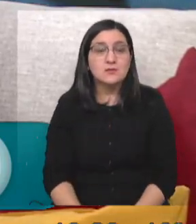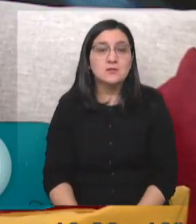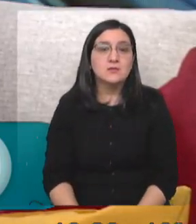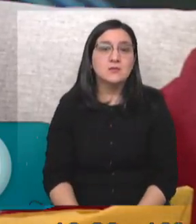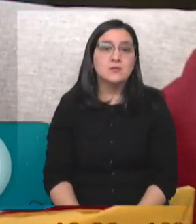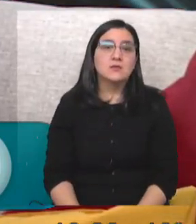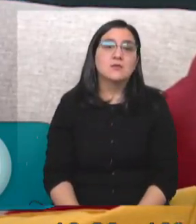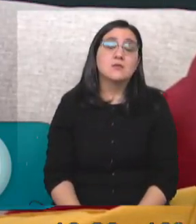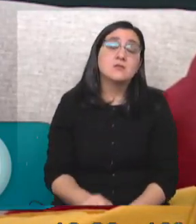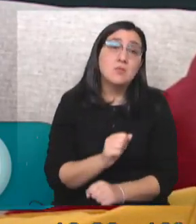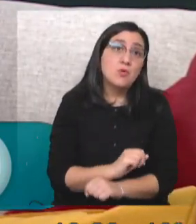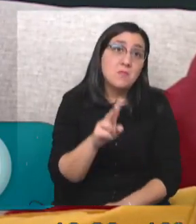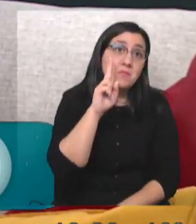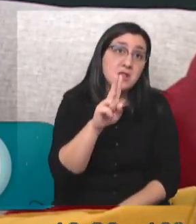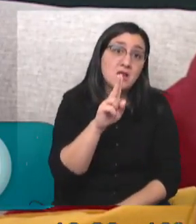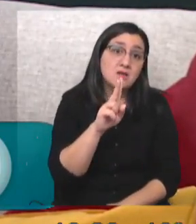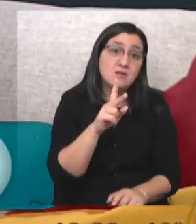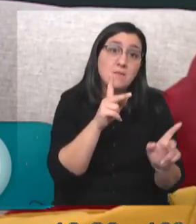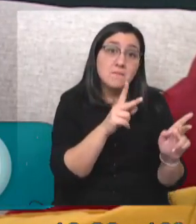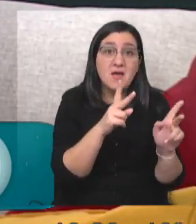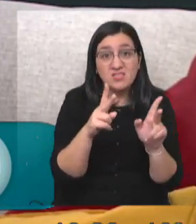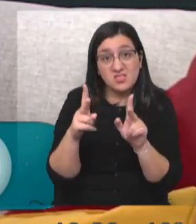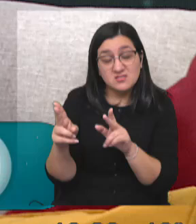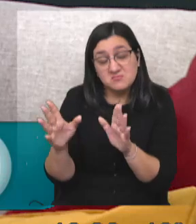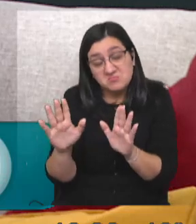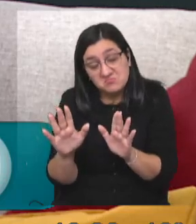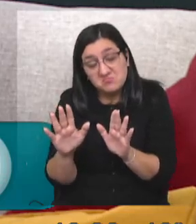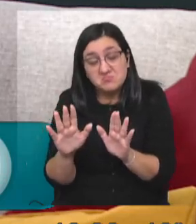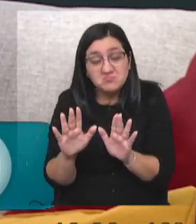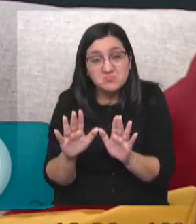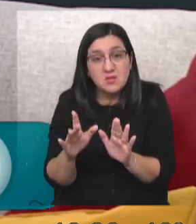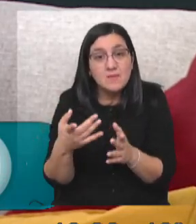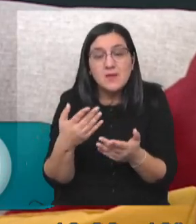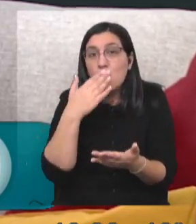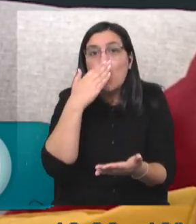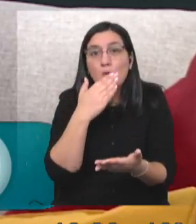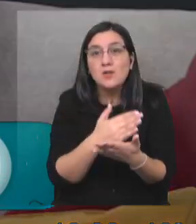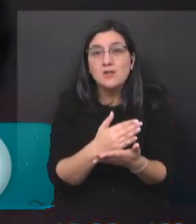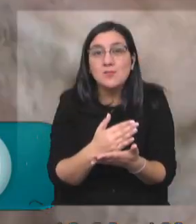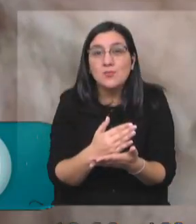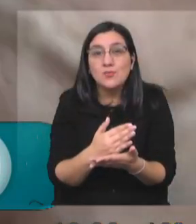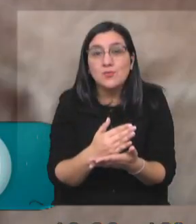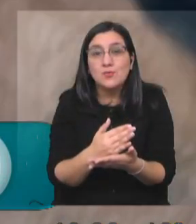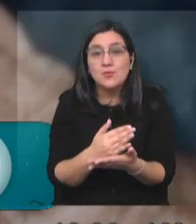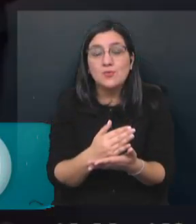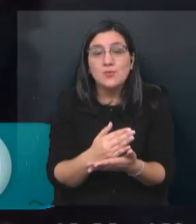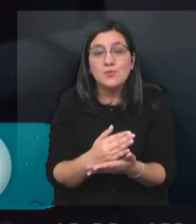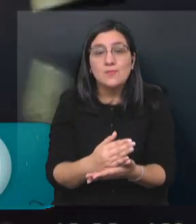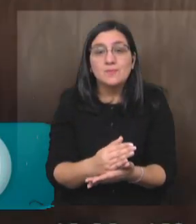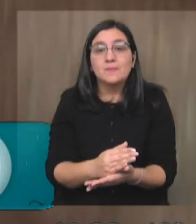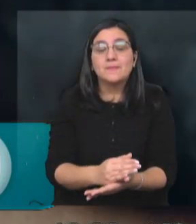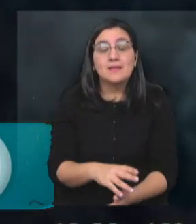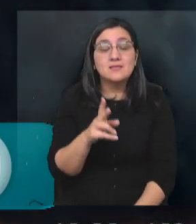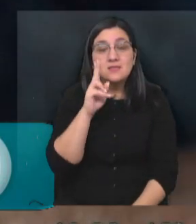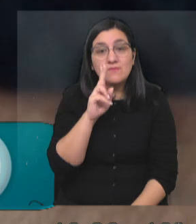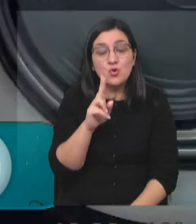partes. Sí, pero sí, claro, es una posibilidad. Es lo último que llegó a